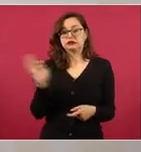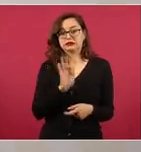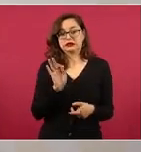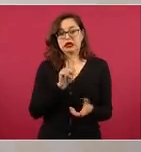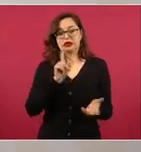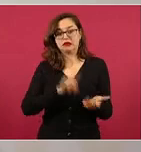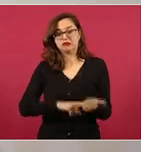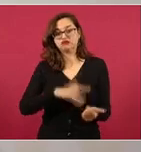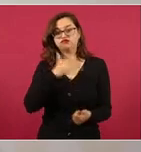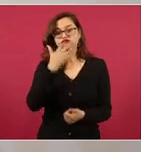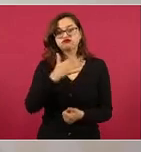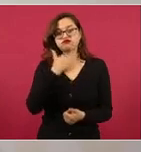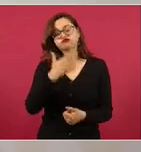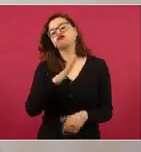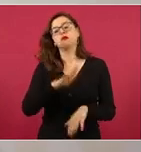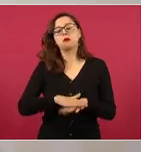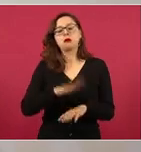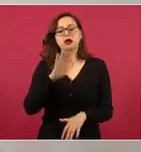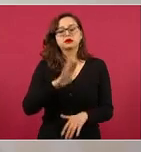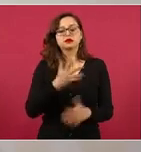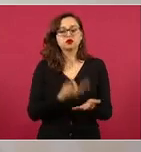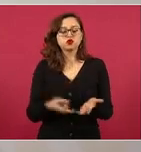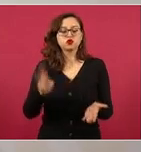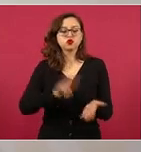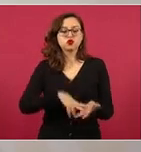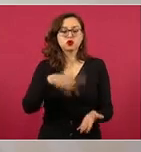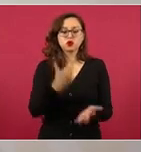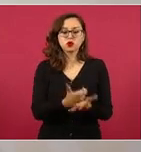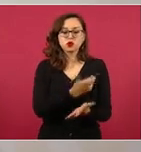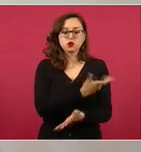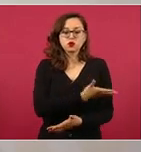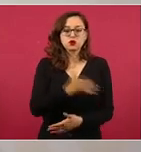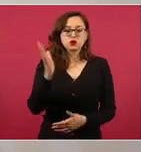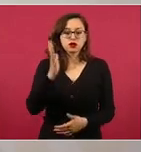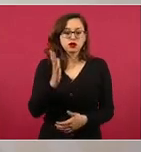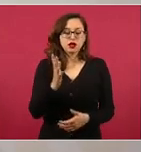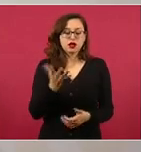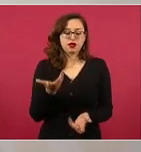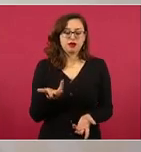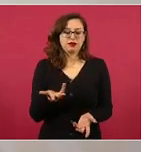aumentan los gastos de operación